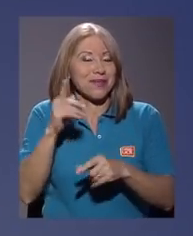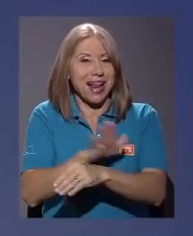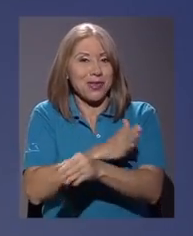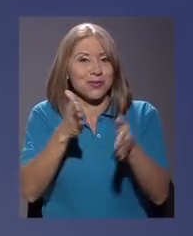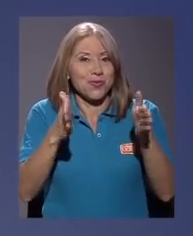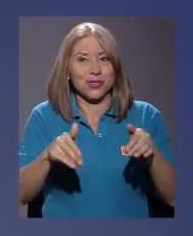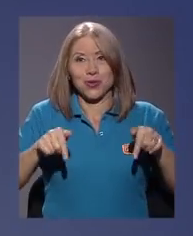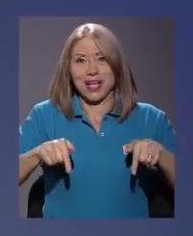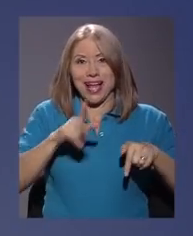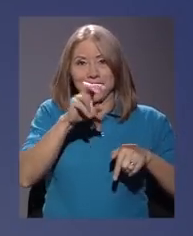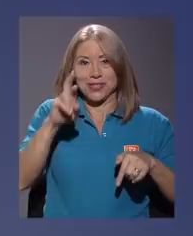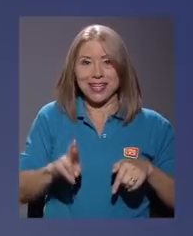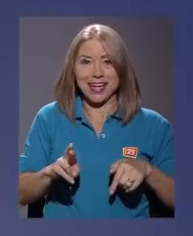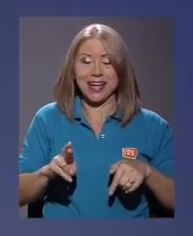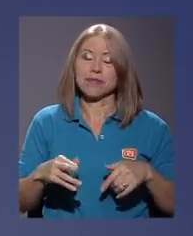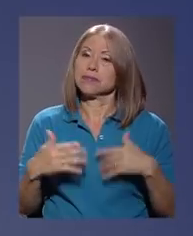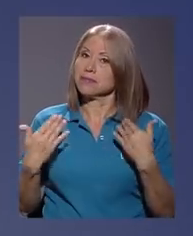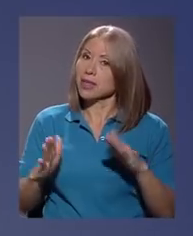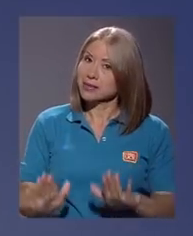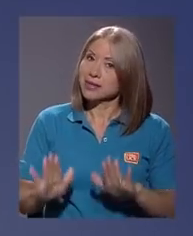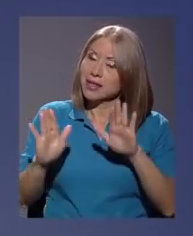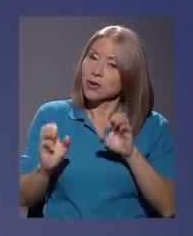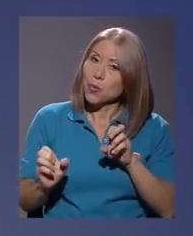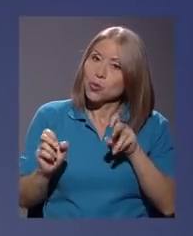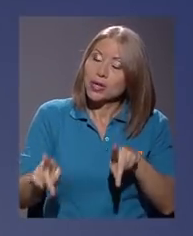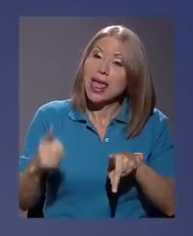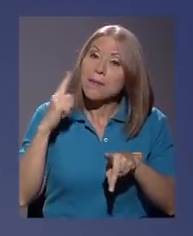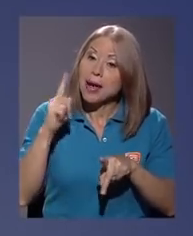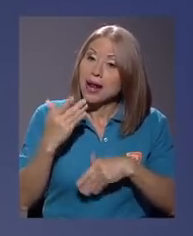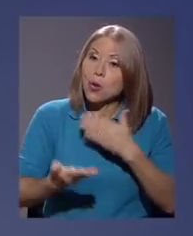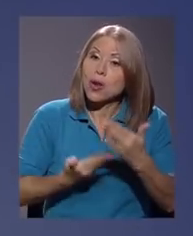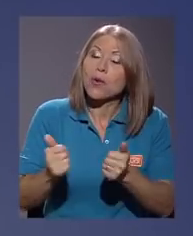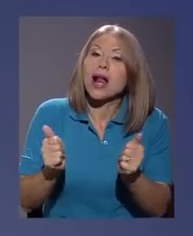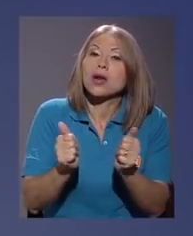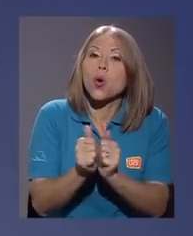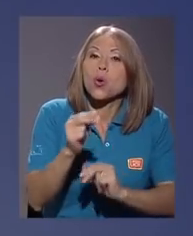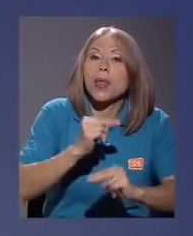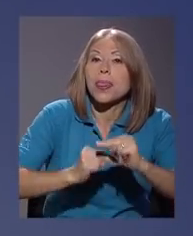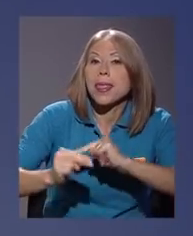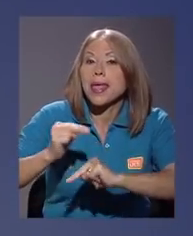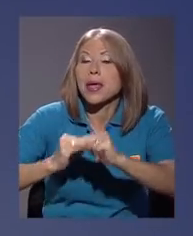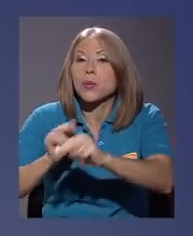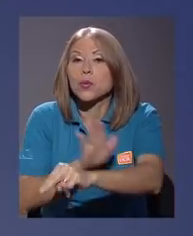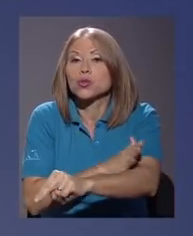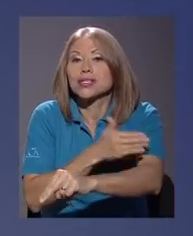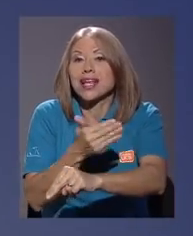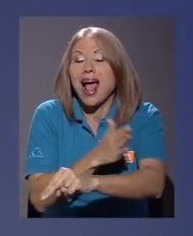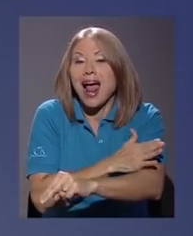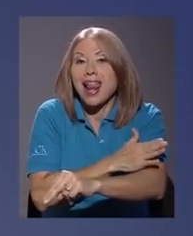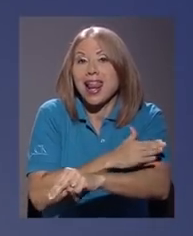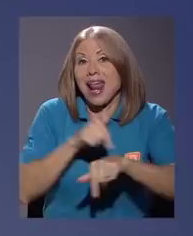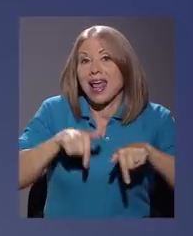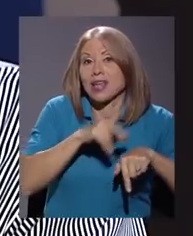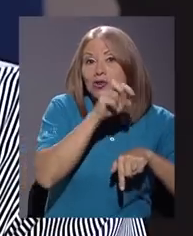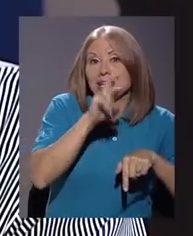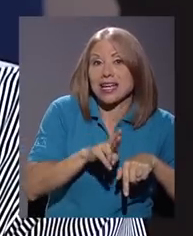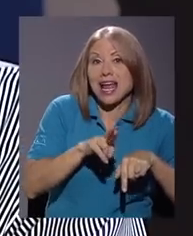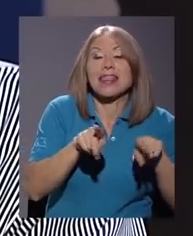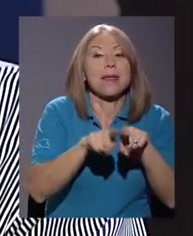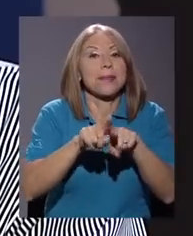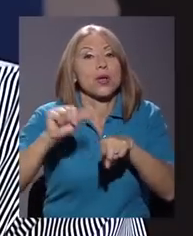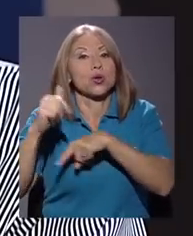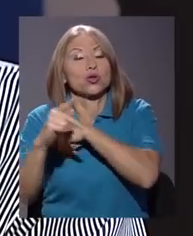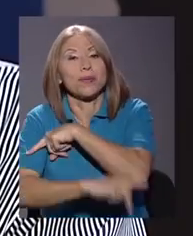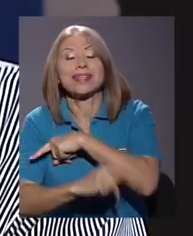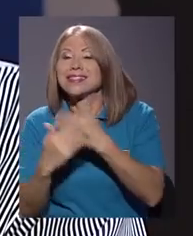oportunidad para colaborar con la escena del emprendimiento musical del país y y más allá de nuestras fronteras lanzo Muchas gracias por acompañarnos